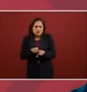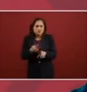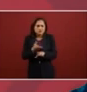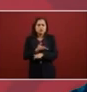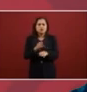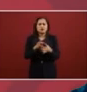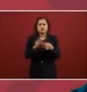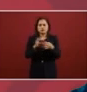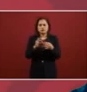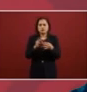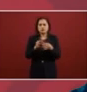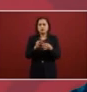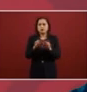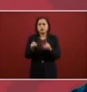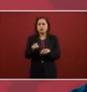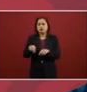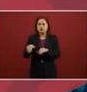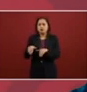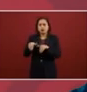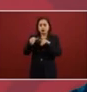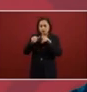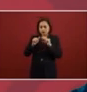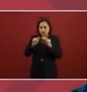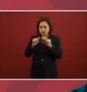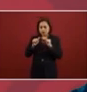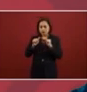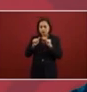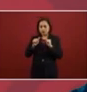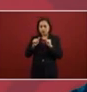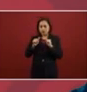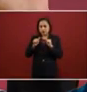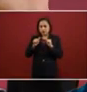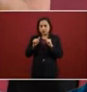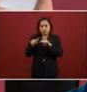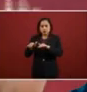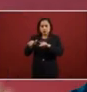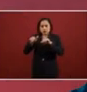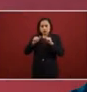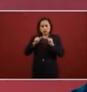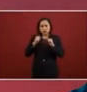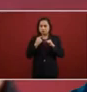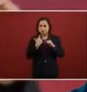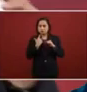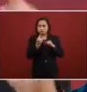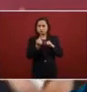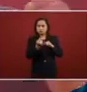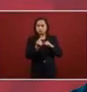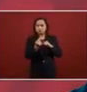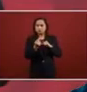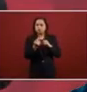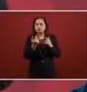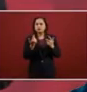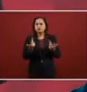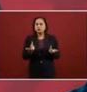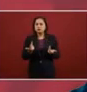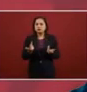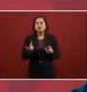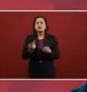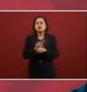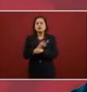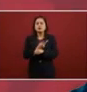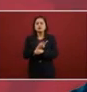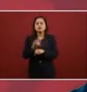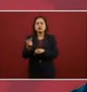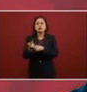retiran, por eso, pero ahora se retiran, ya se van. ¿Qué manejaron los